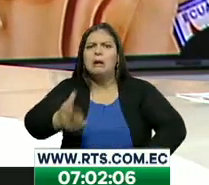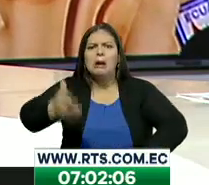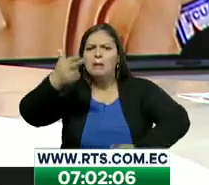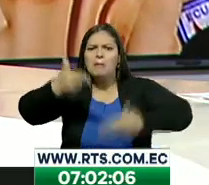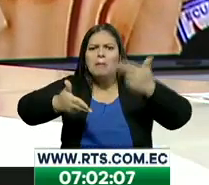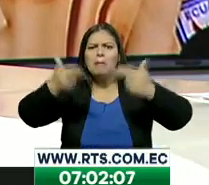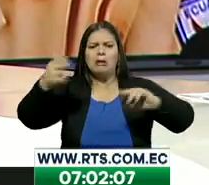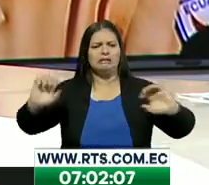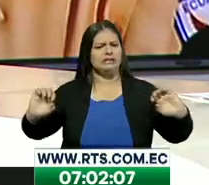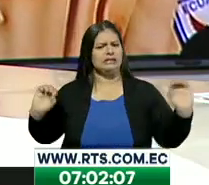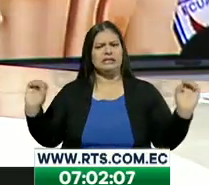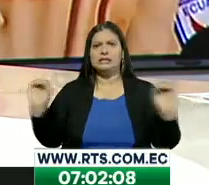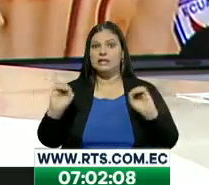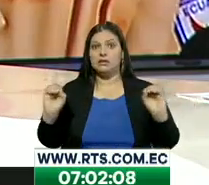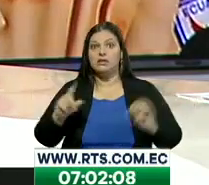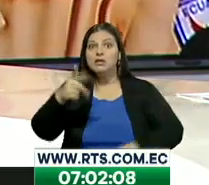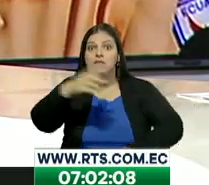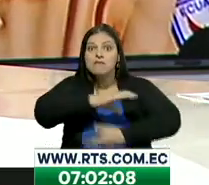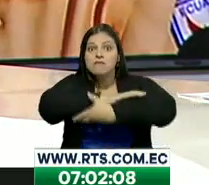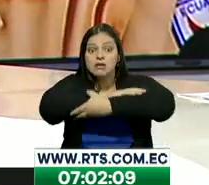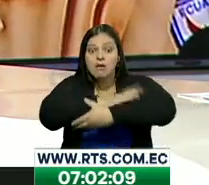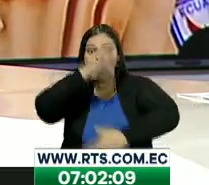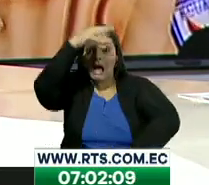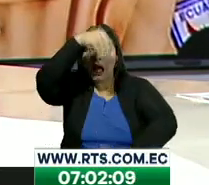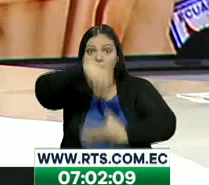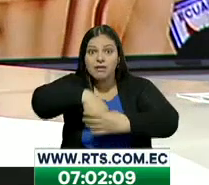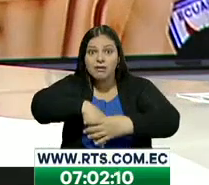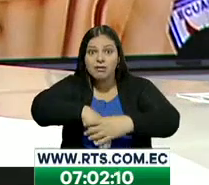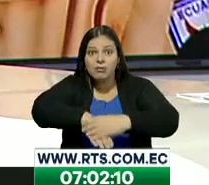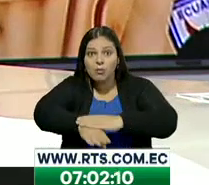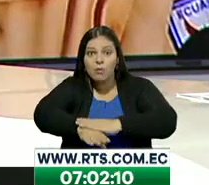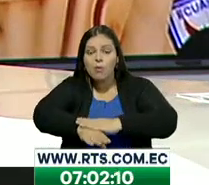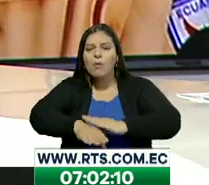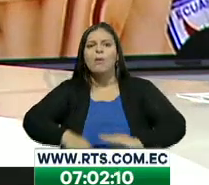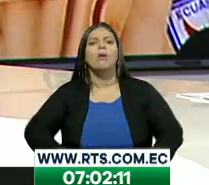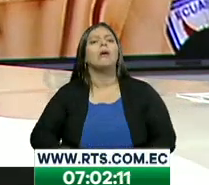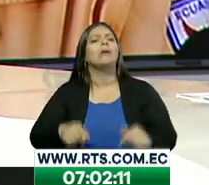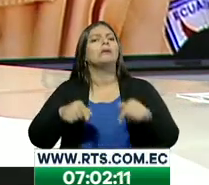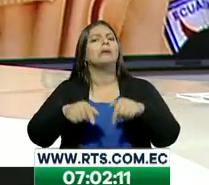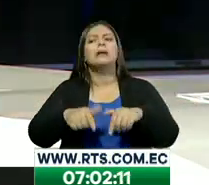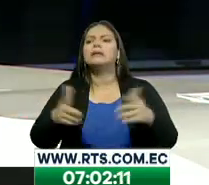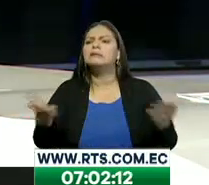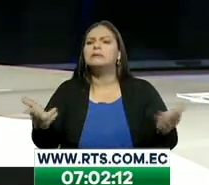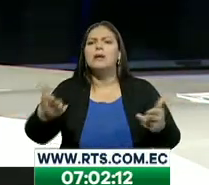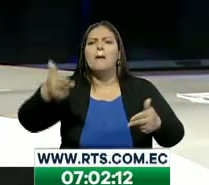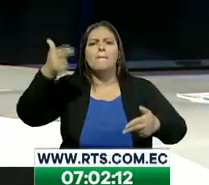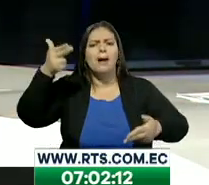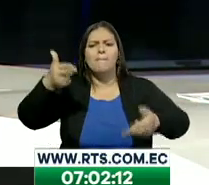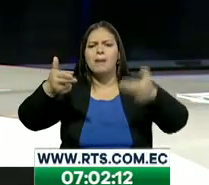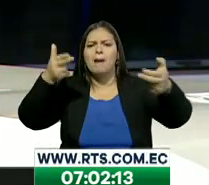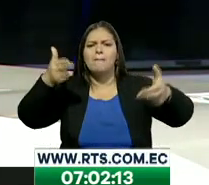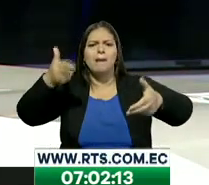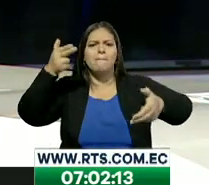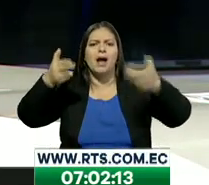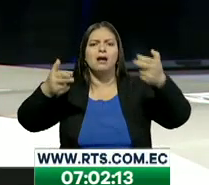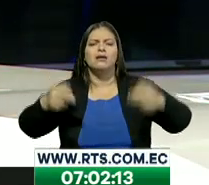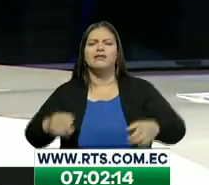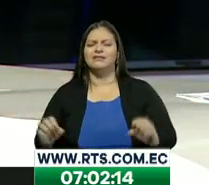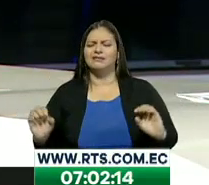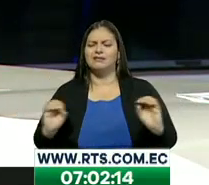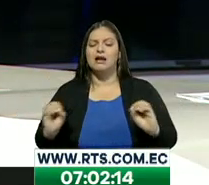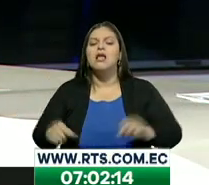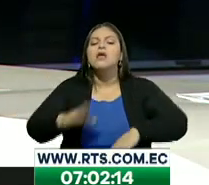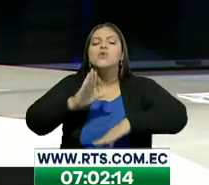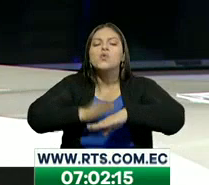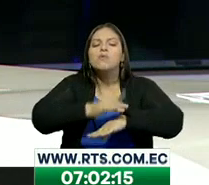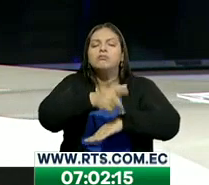es que dentro precisamente de todo el malecón, valga la redundancia, no existió ningún atraco y eran estos retumbadores